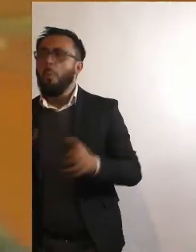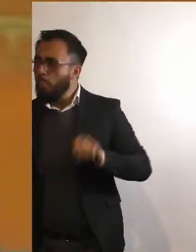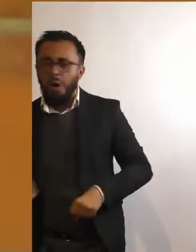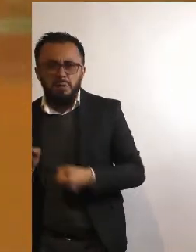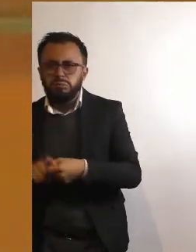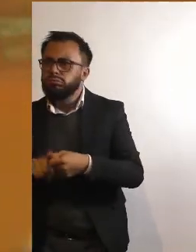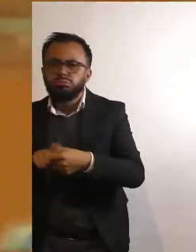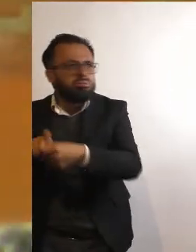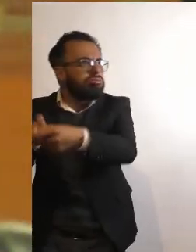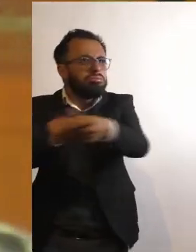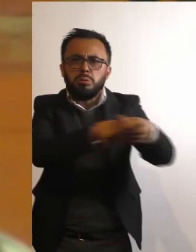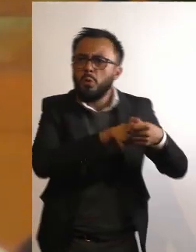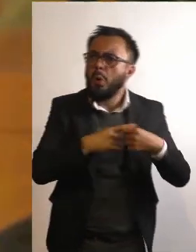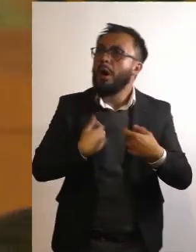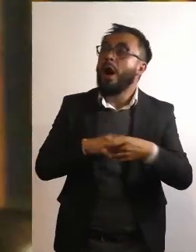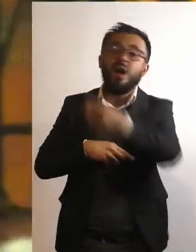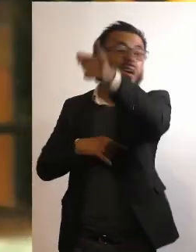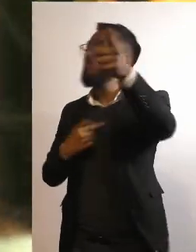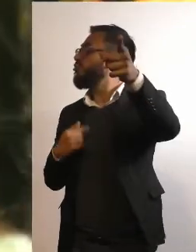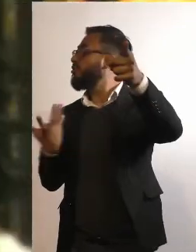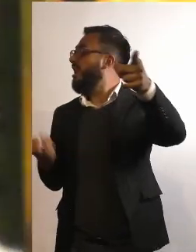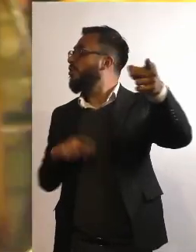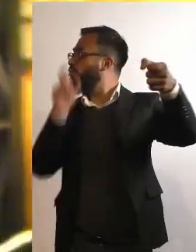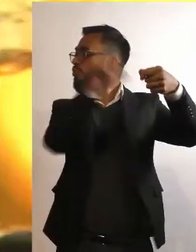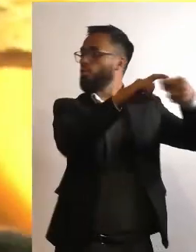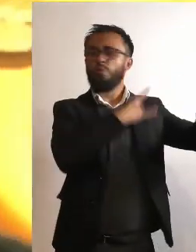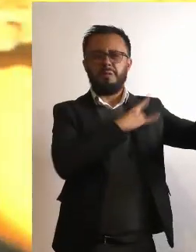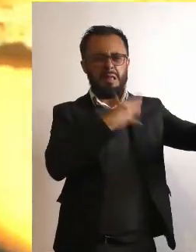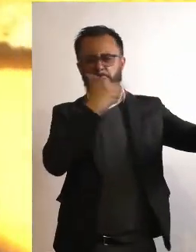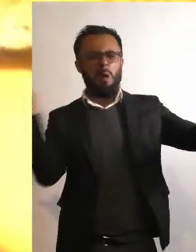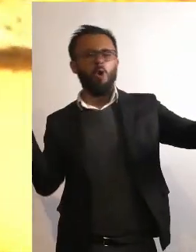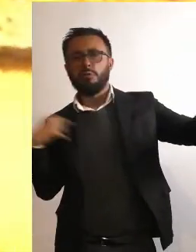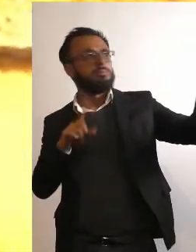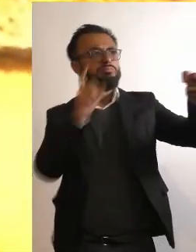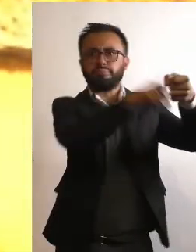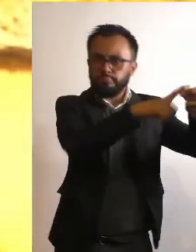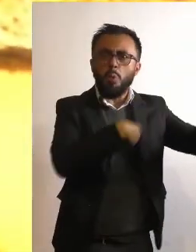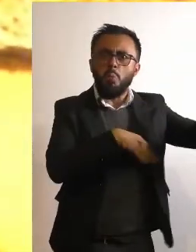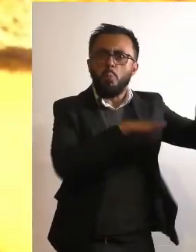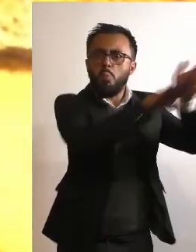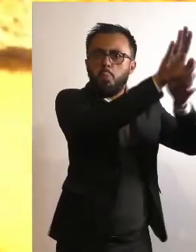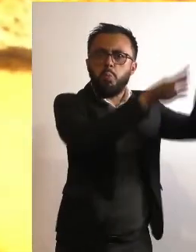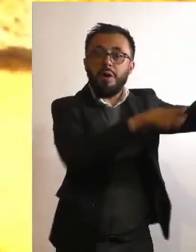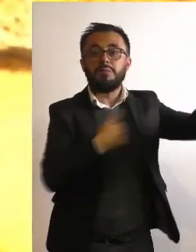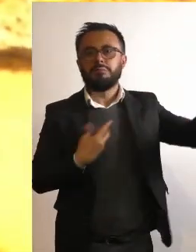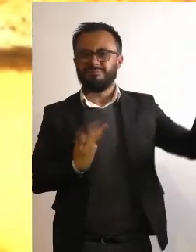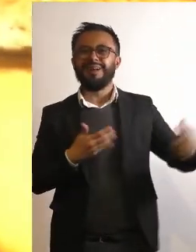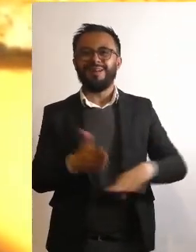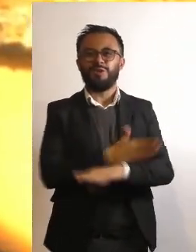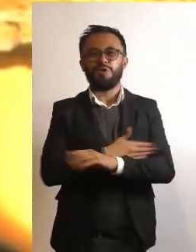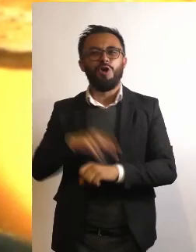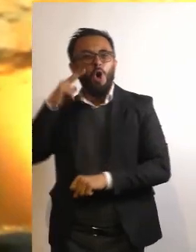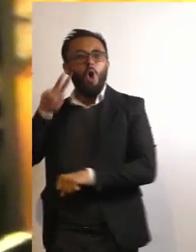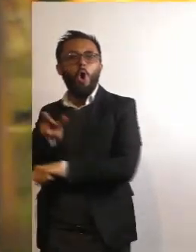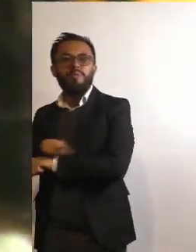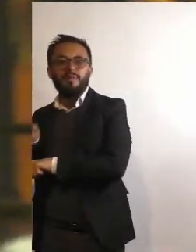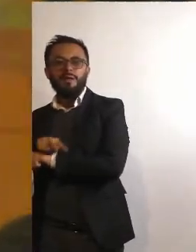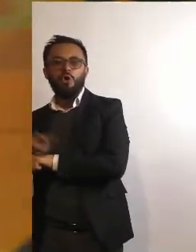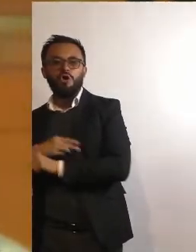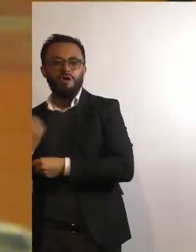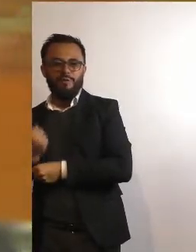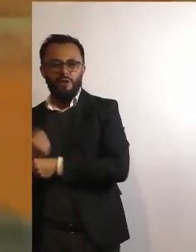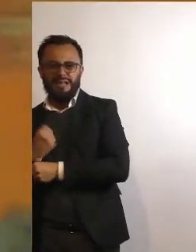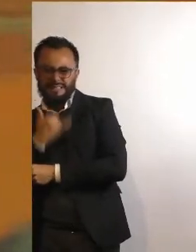mundo. Adicionalmente, y así muestran los datos del Observatorio Laboral, un chico que se gradúa de una institución